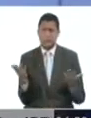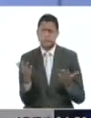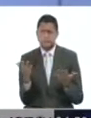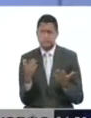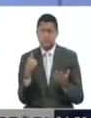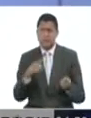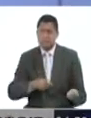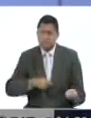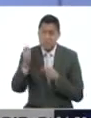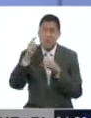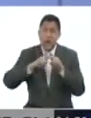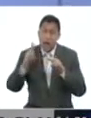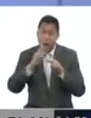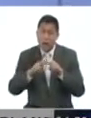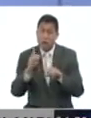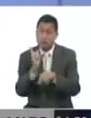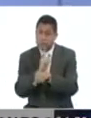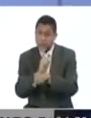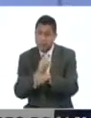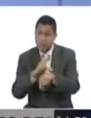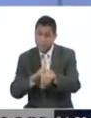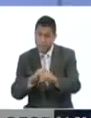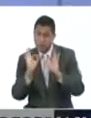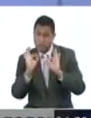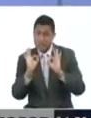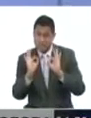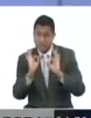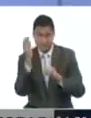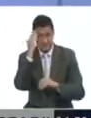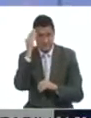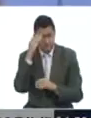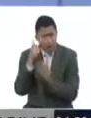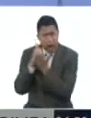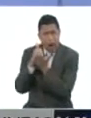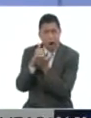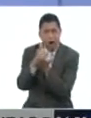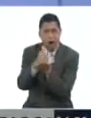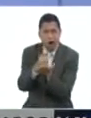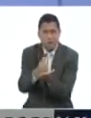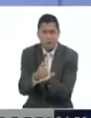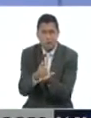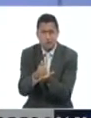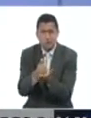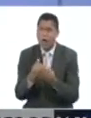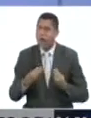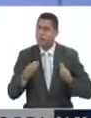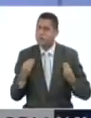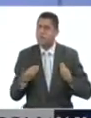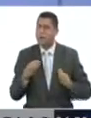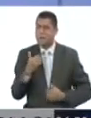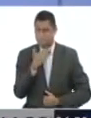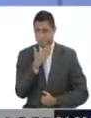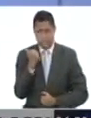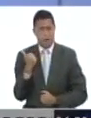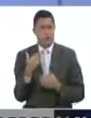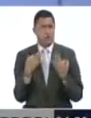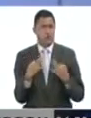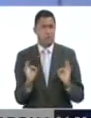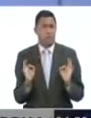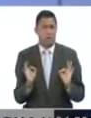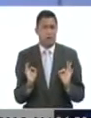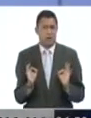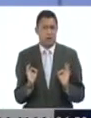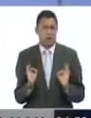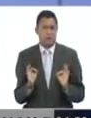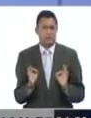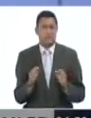entonces que lleven a los niños de manera temprana al especialista para que sea determinado, contribuirá a que su vida sea lo más normal posible? Me